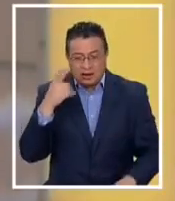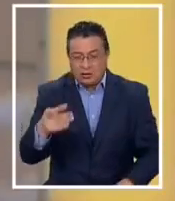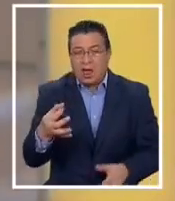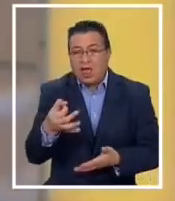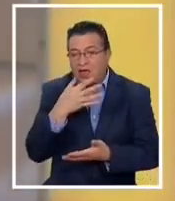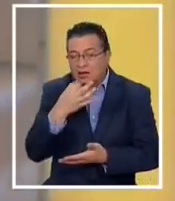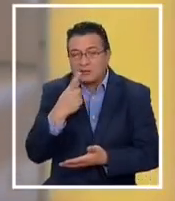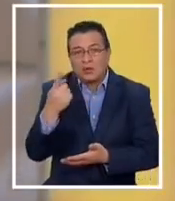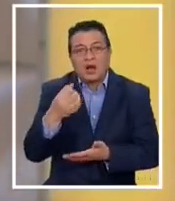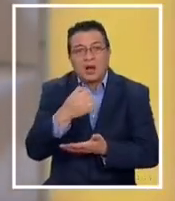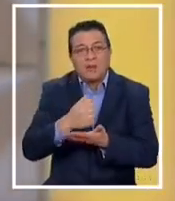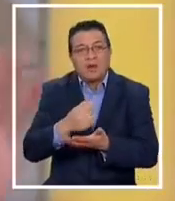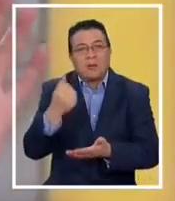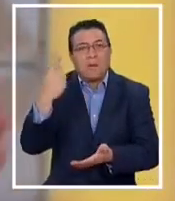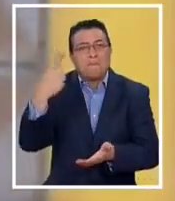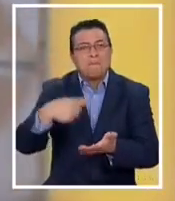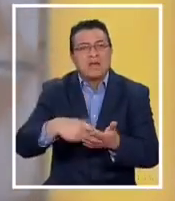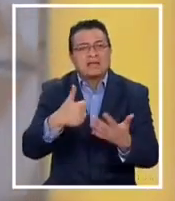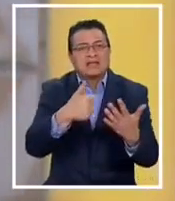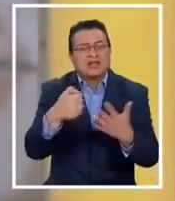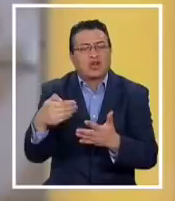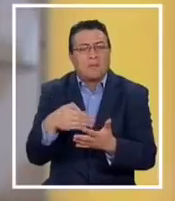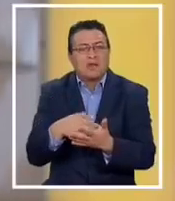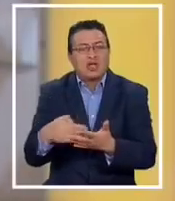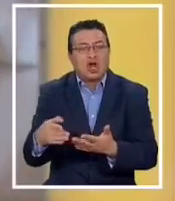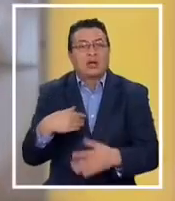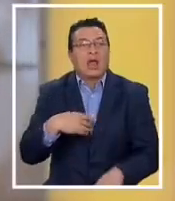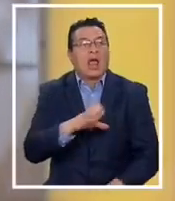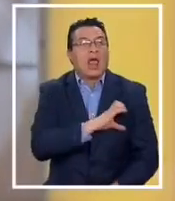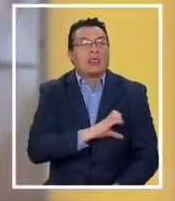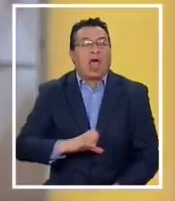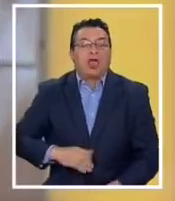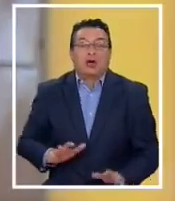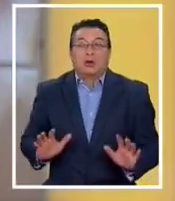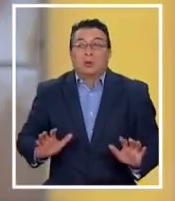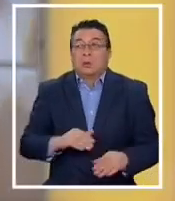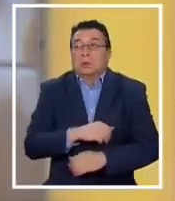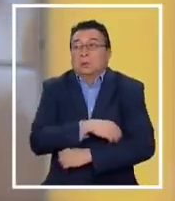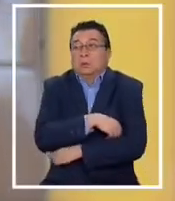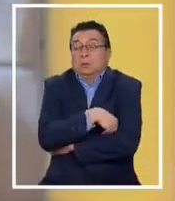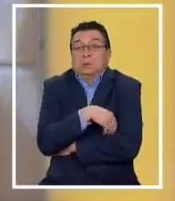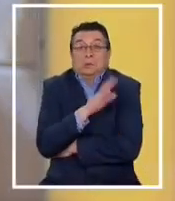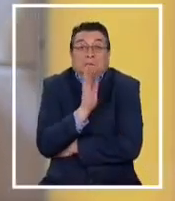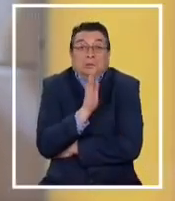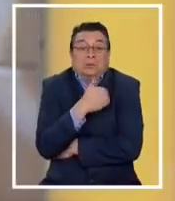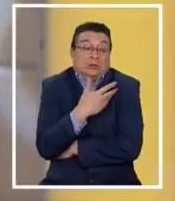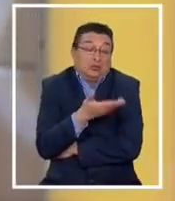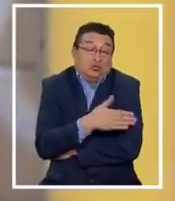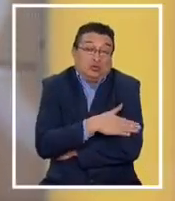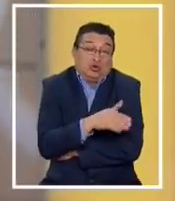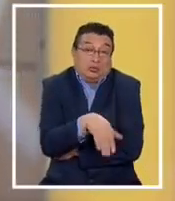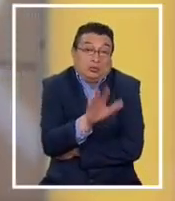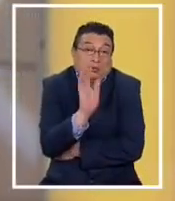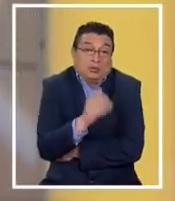medicamento en 1.600 millones de pesos y que el estado no se cruce de brazos y diga mira no la verdad es que está condenada a morirse a este país o a